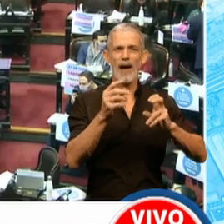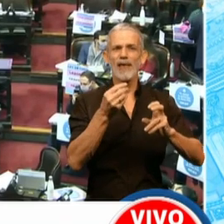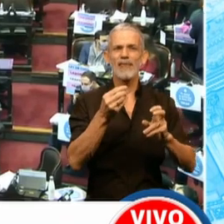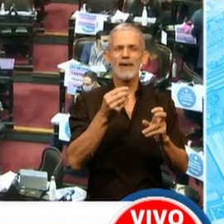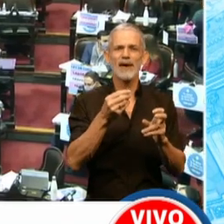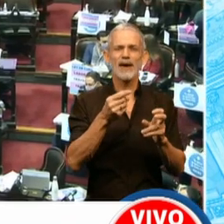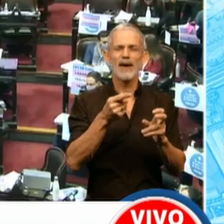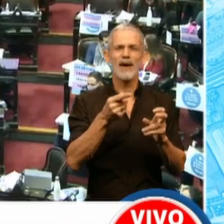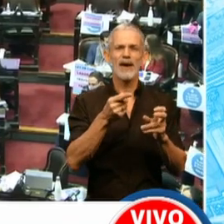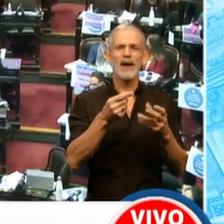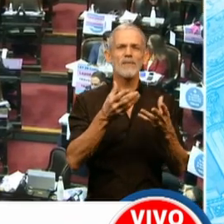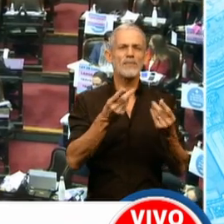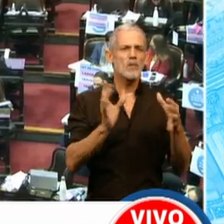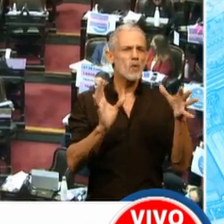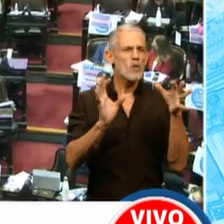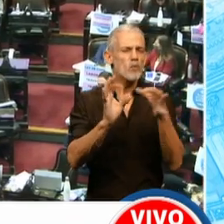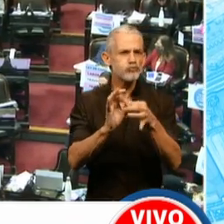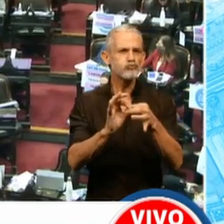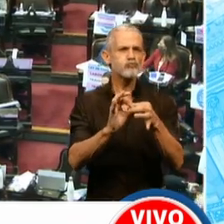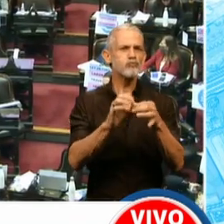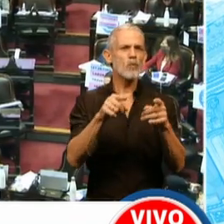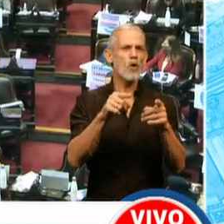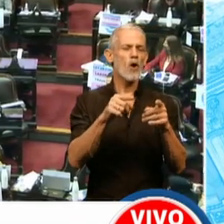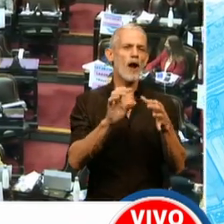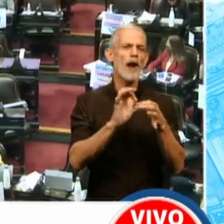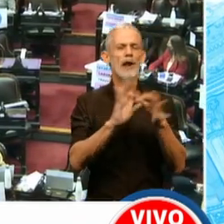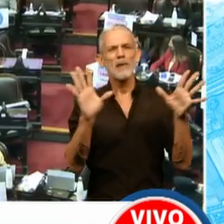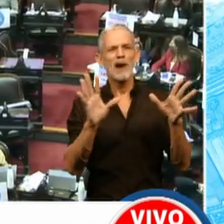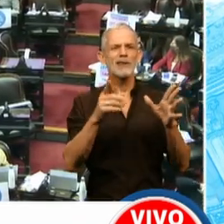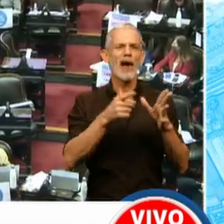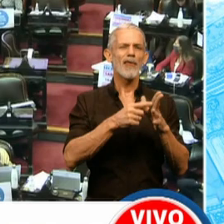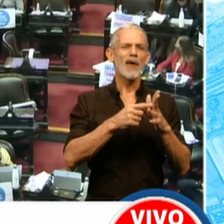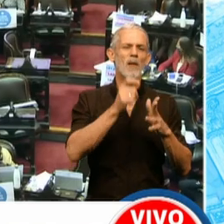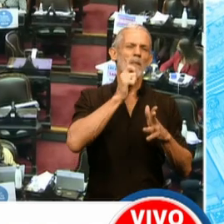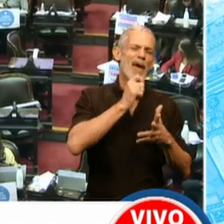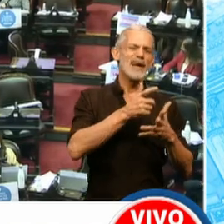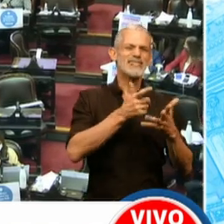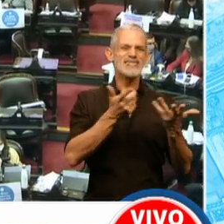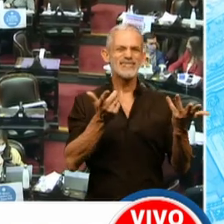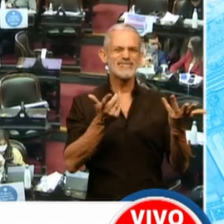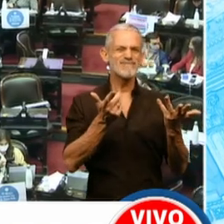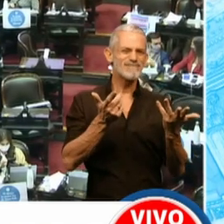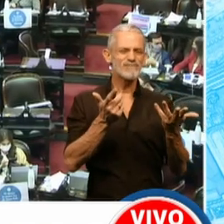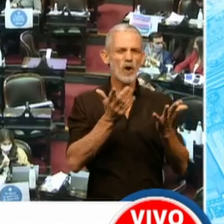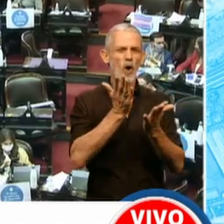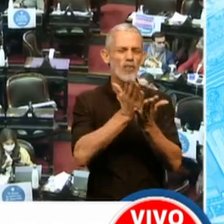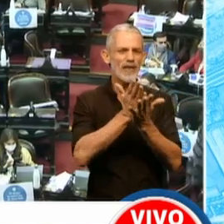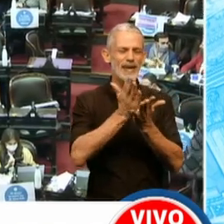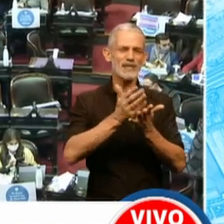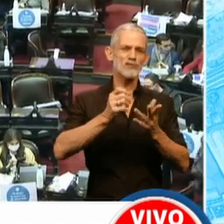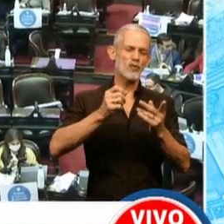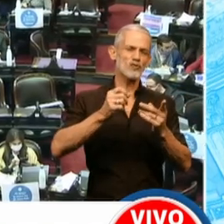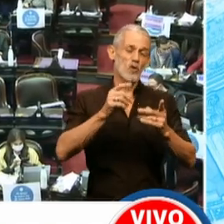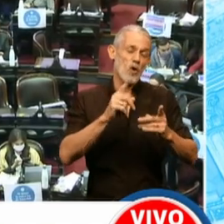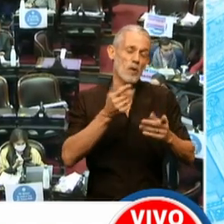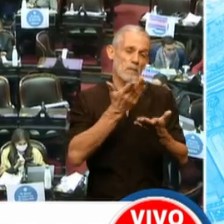con la coalición con la con la libertad de prensa y con los derechos y con